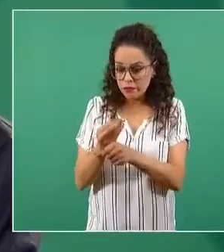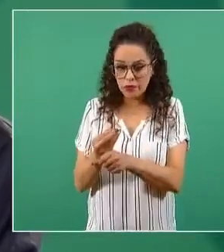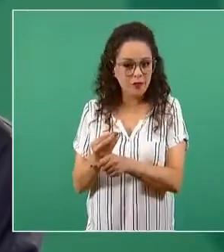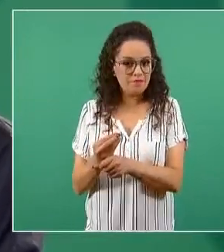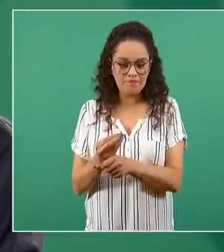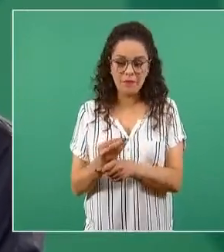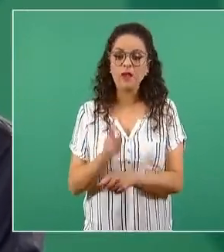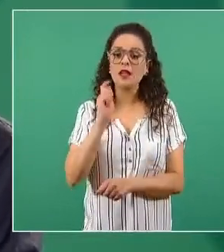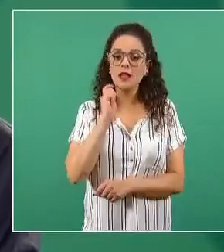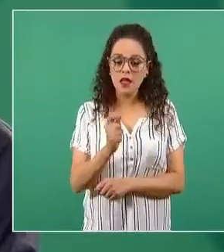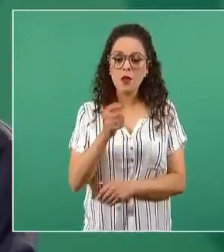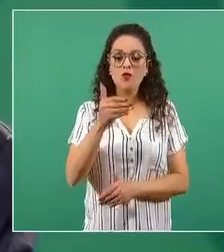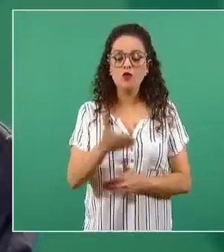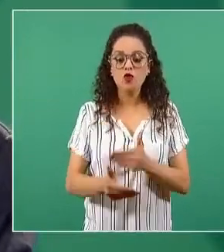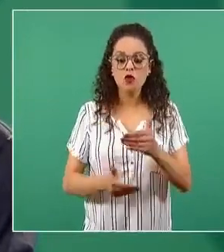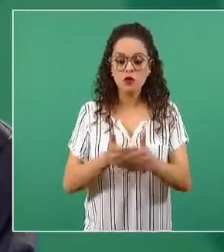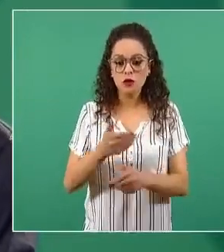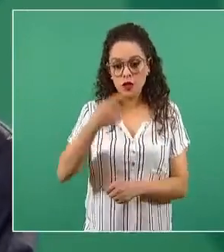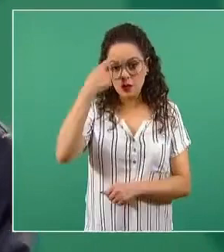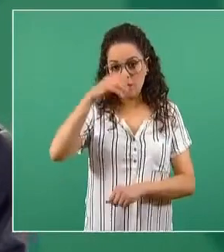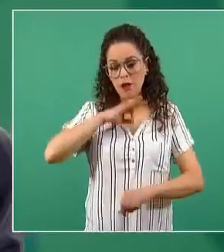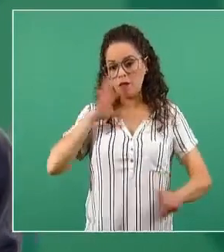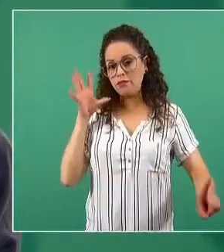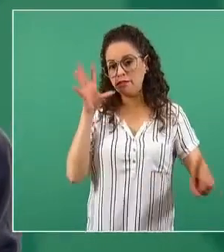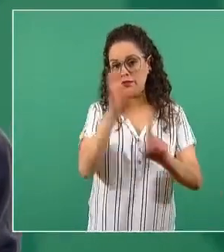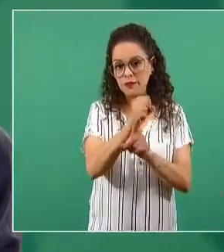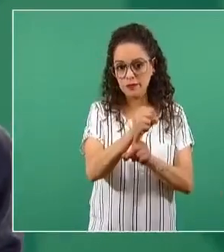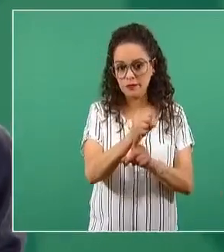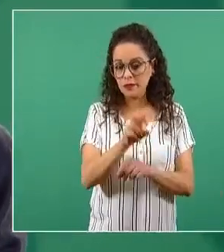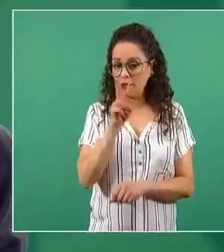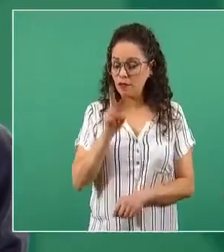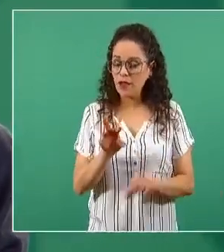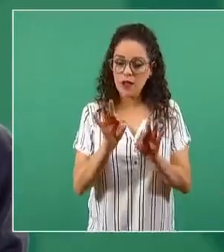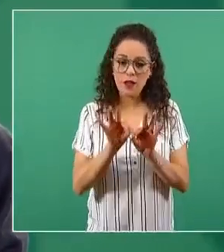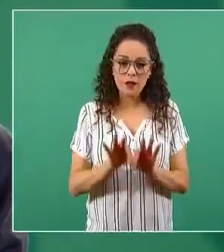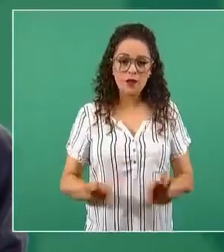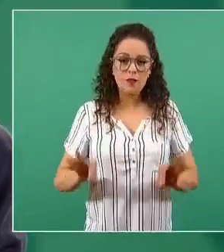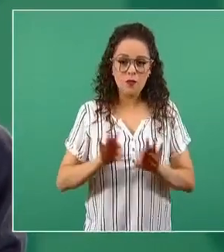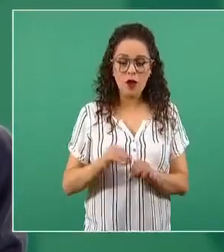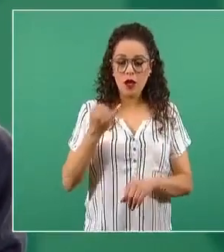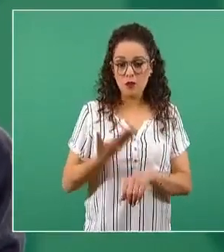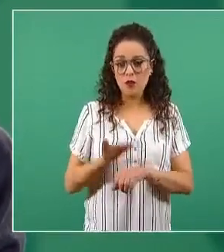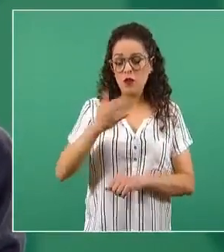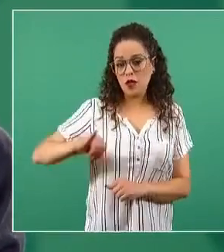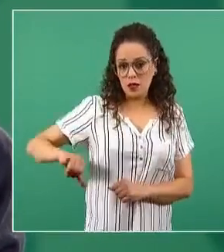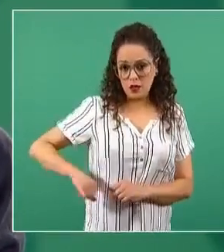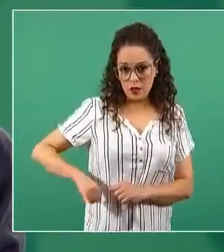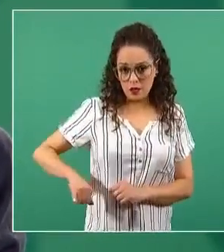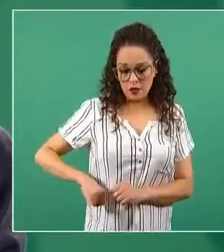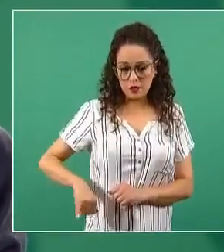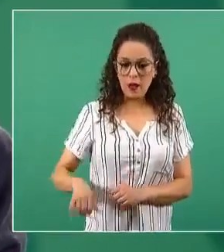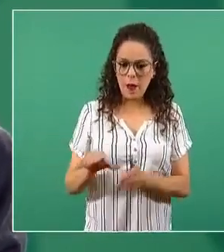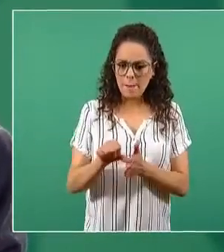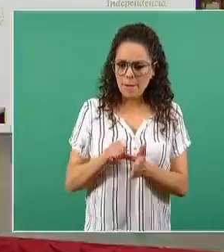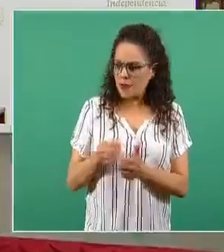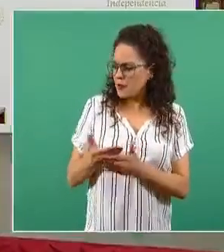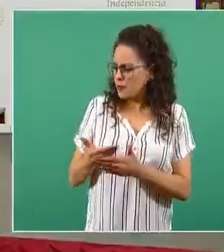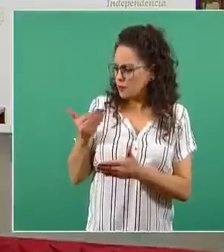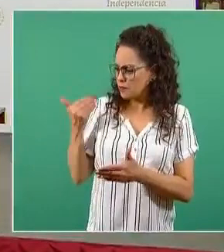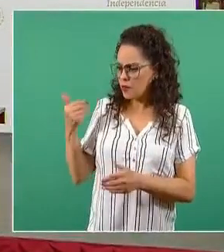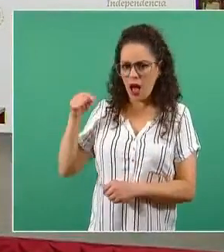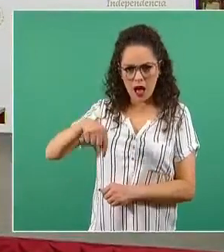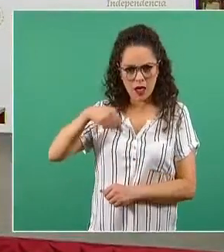el proceso por el que se llega a resolverlos. Es interesante, meses atrás, esto lo comenté aquí en la